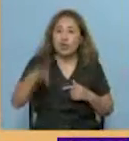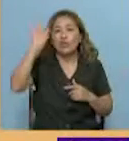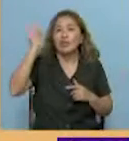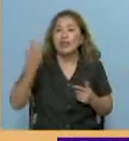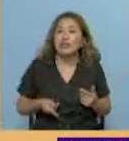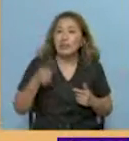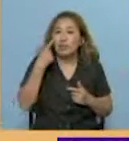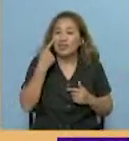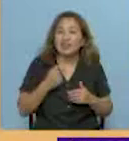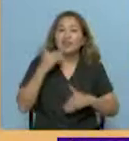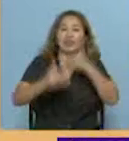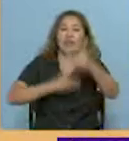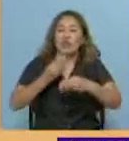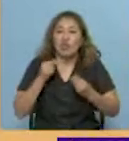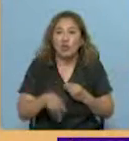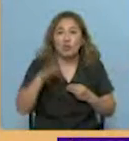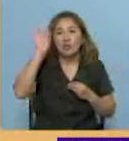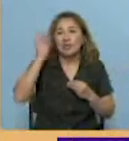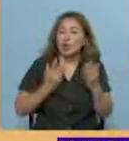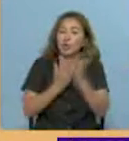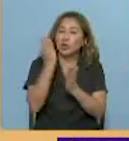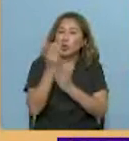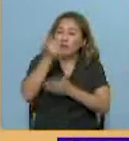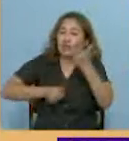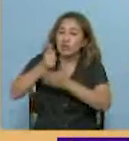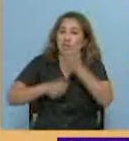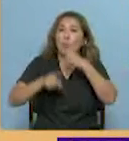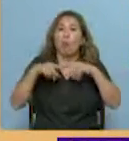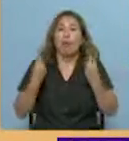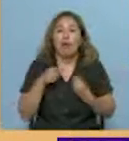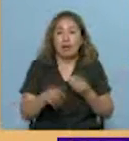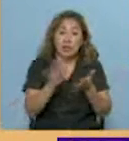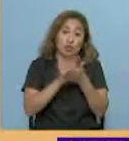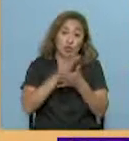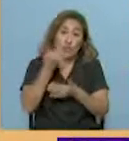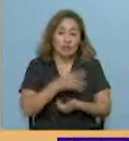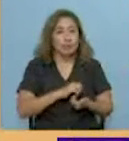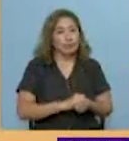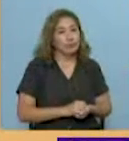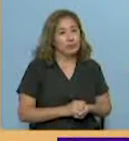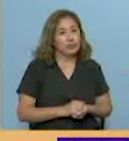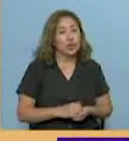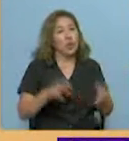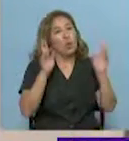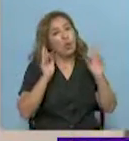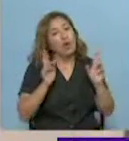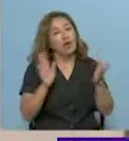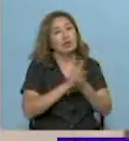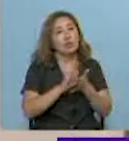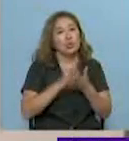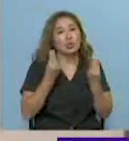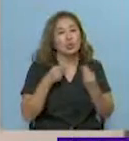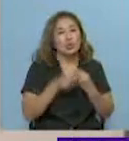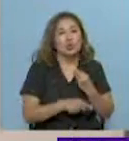tienen que dar próximamente y tenemos que seguir luchando y peleando a la par que para que esto se resuelva bueno ojalá que se resuelva